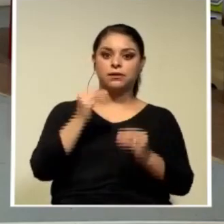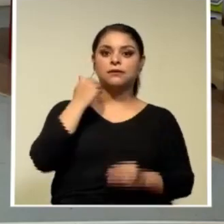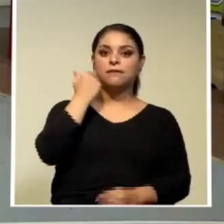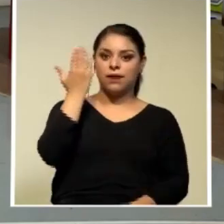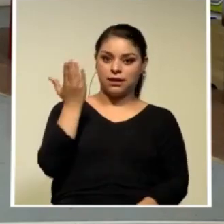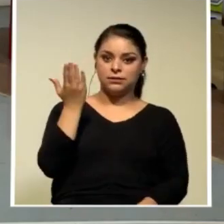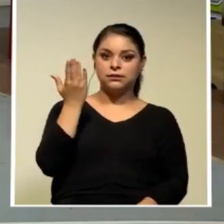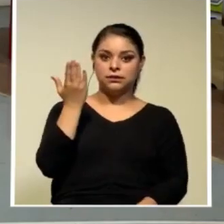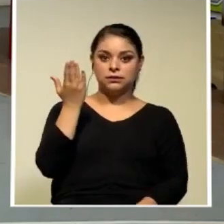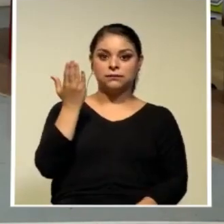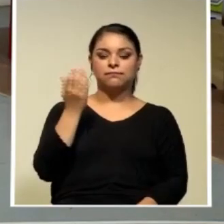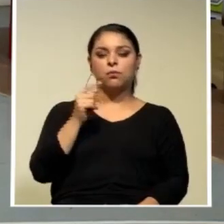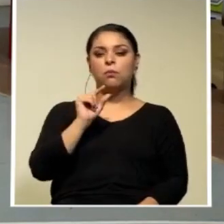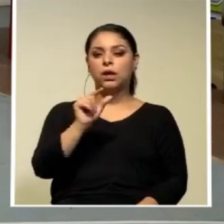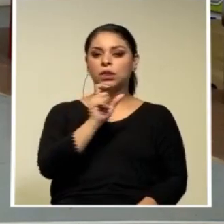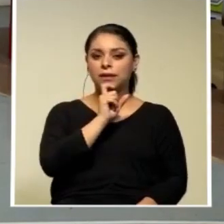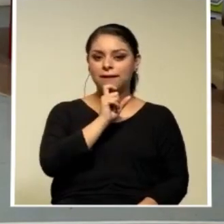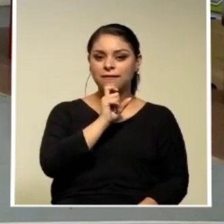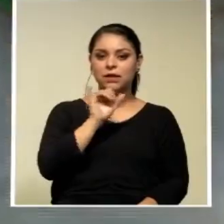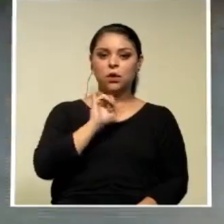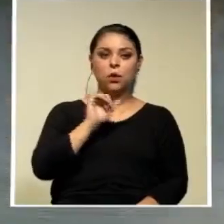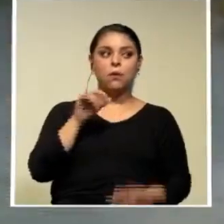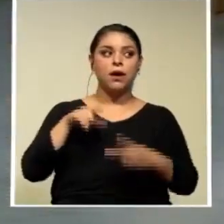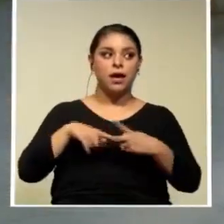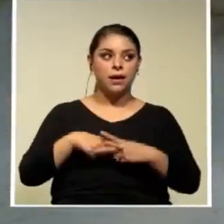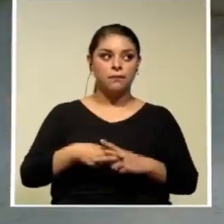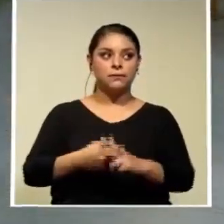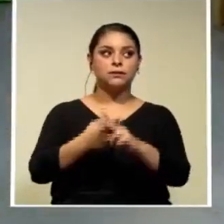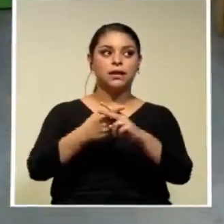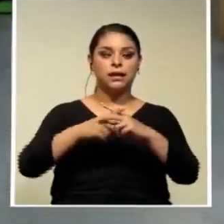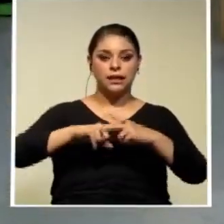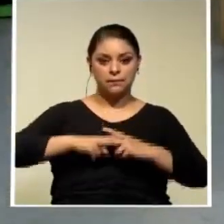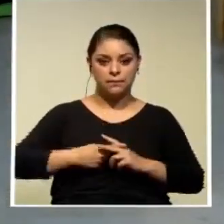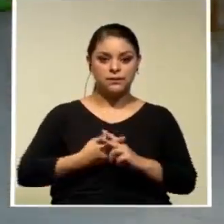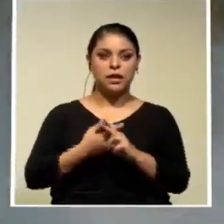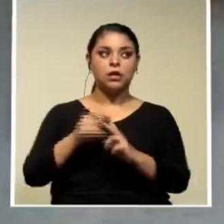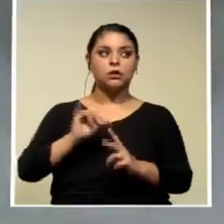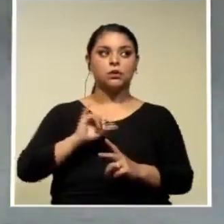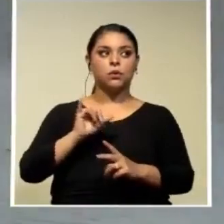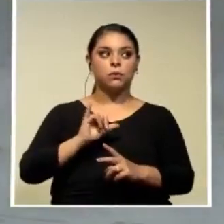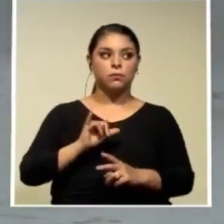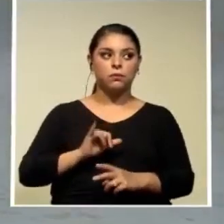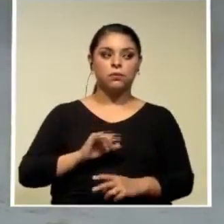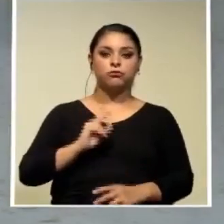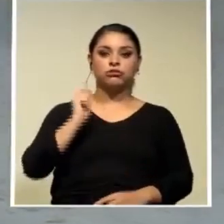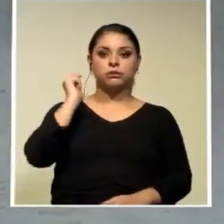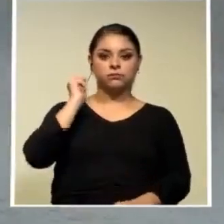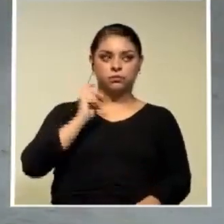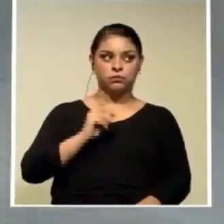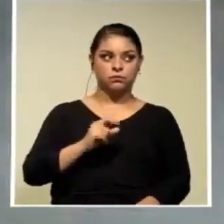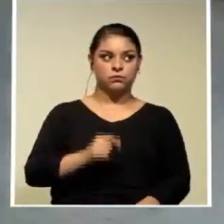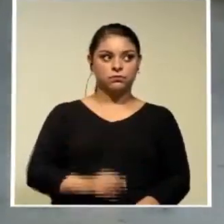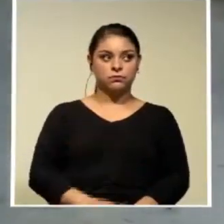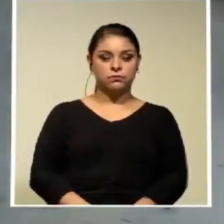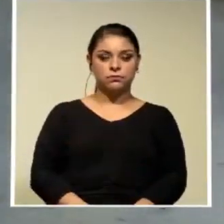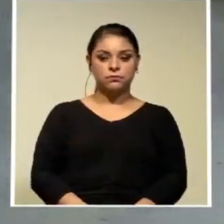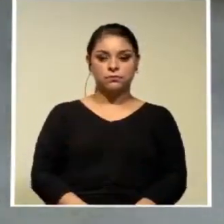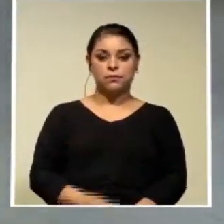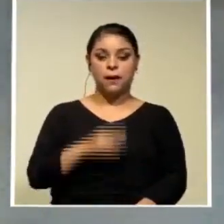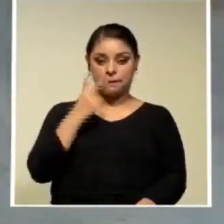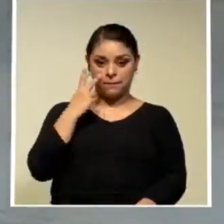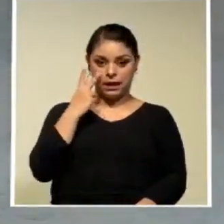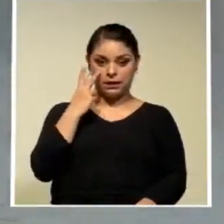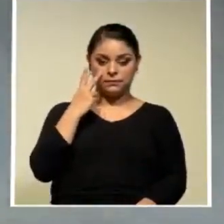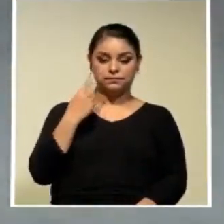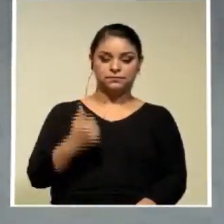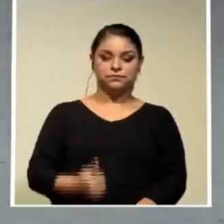lo más difícil? El arranque. Esto. Sí. Entonces hay que arrancar como con ritmo una vez. Ajá. Y vean, Niña Ley. Venga, aquí yo te sostengo